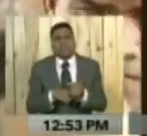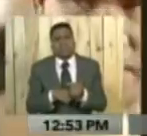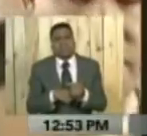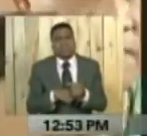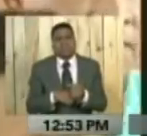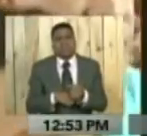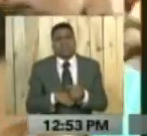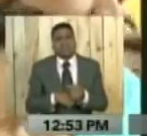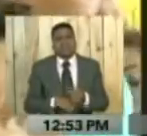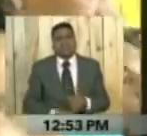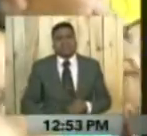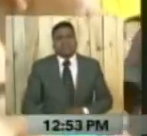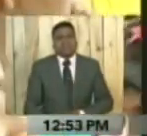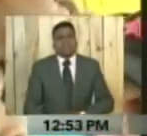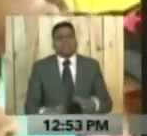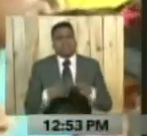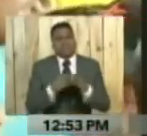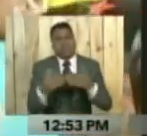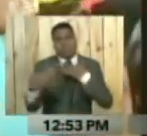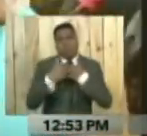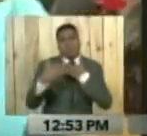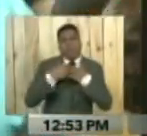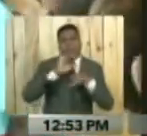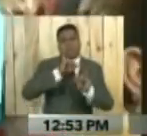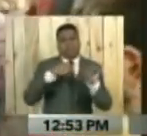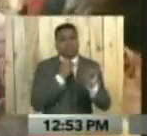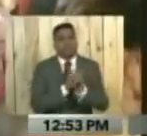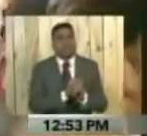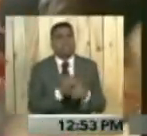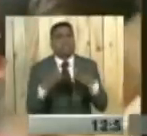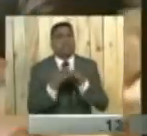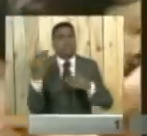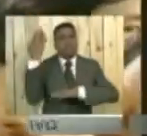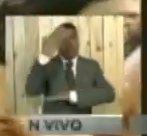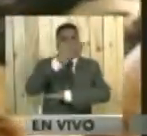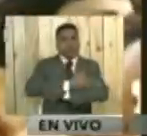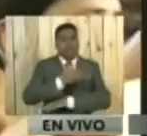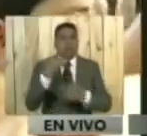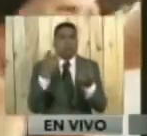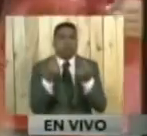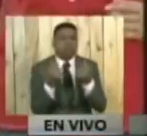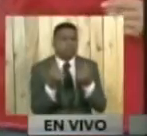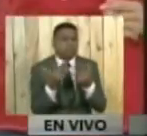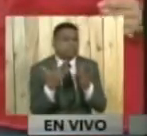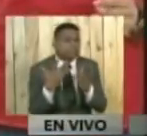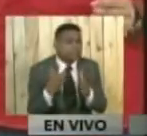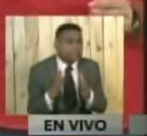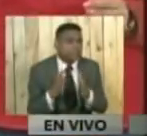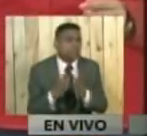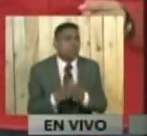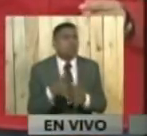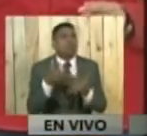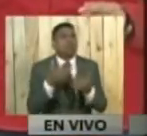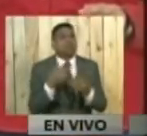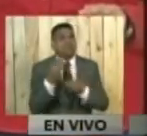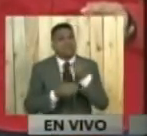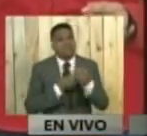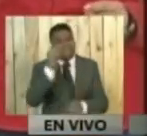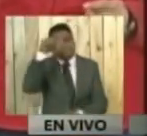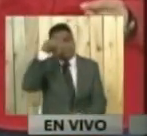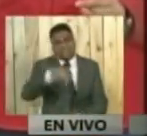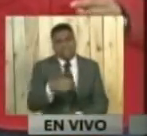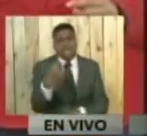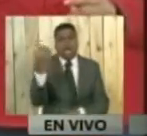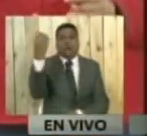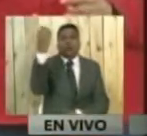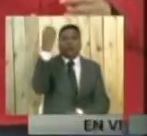los ataques internacionales, a pesar del bloqueo financiero, lo que sale de aquí es luz para